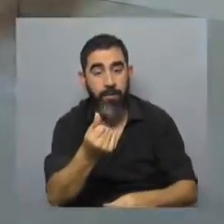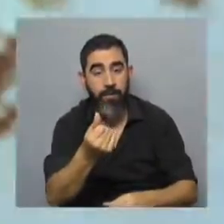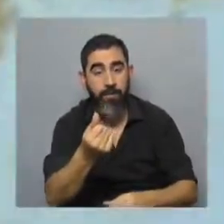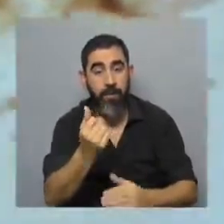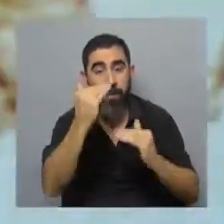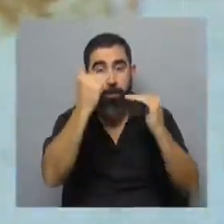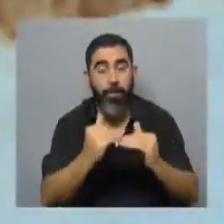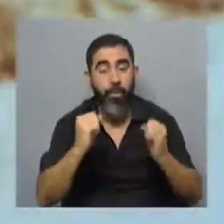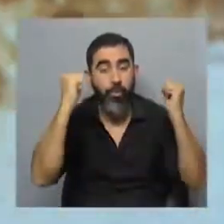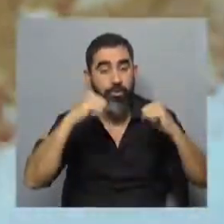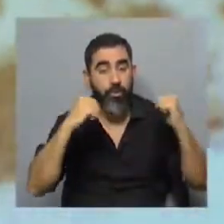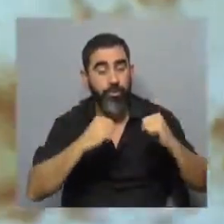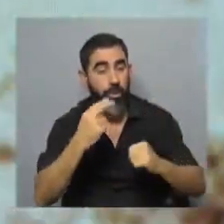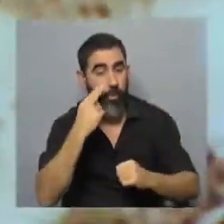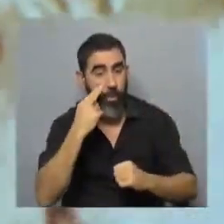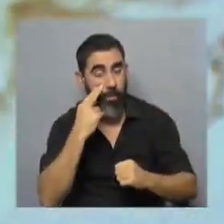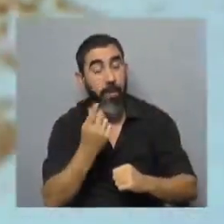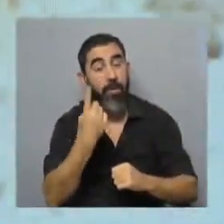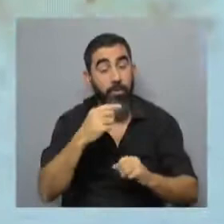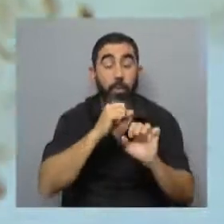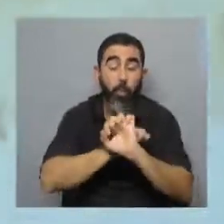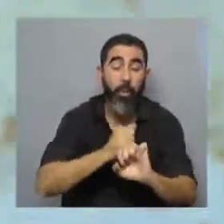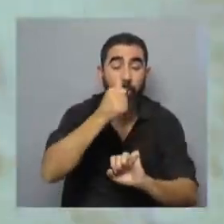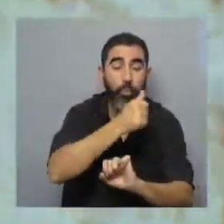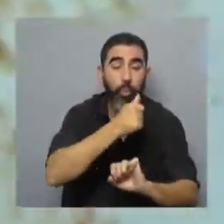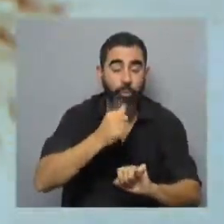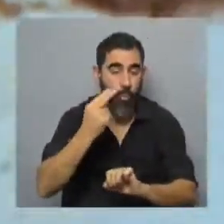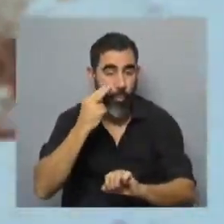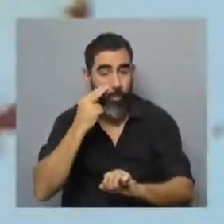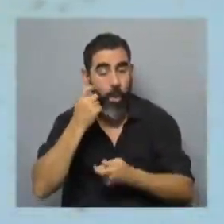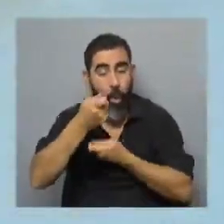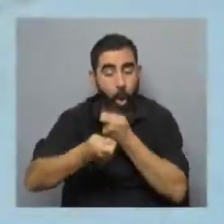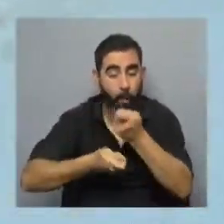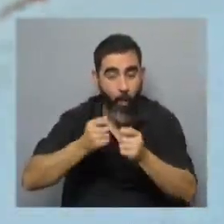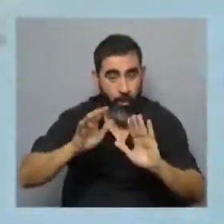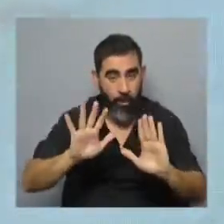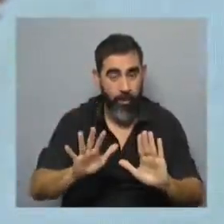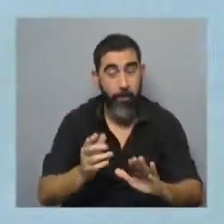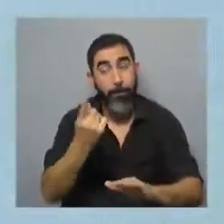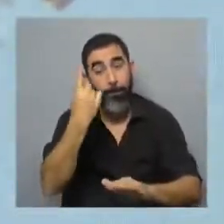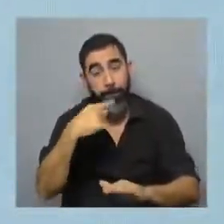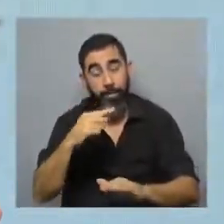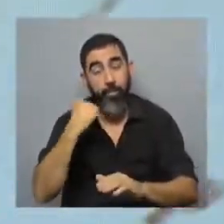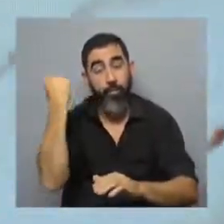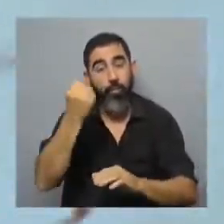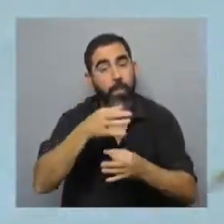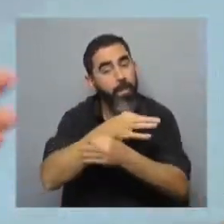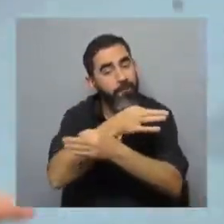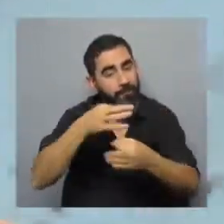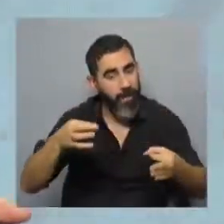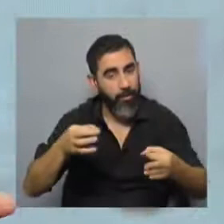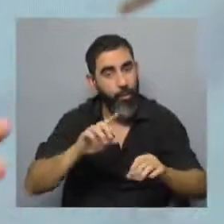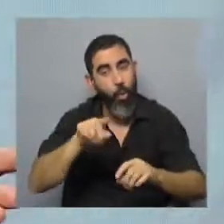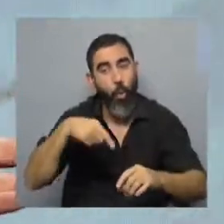la cuenca del Santa Lucía y en ese sentido pueden solucionar problemas o aportar en esa línea. Pero es imprescindible que se haga bien y que no se generen